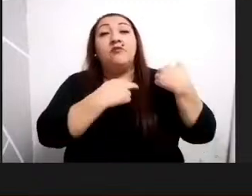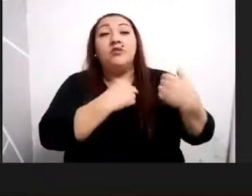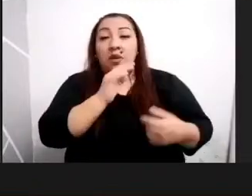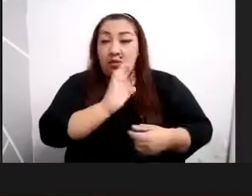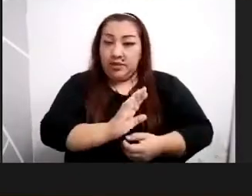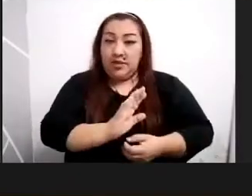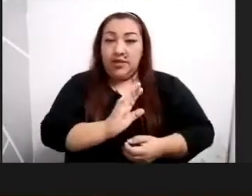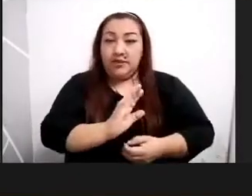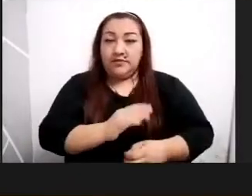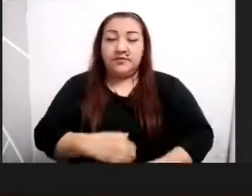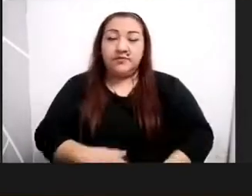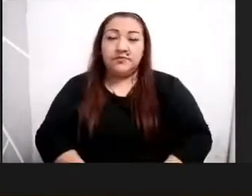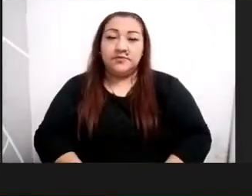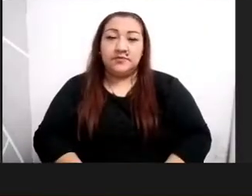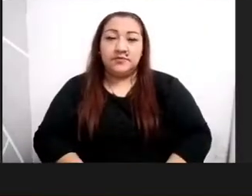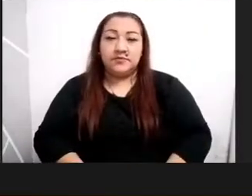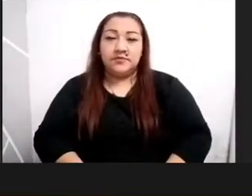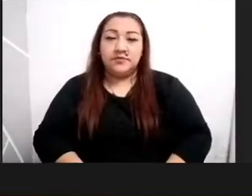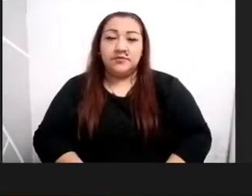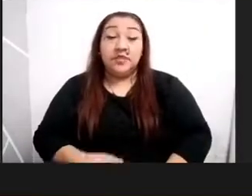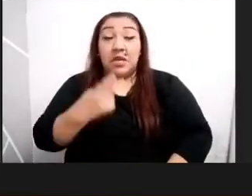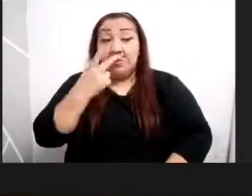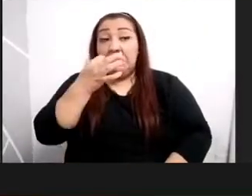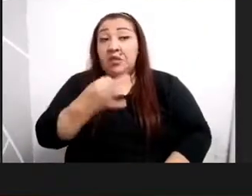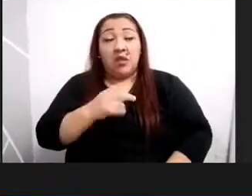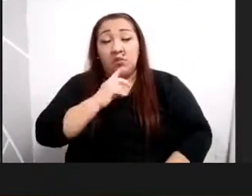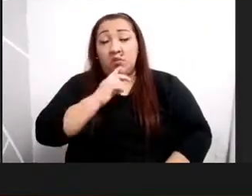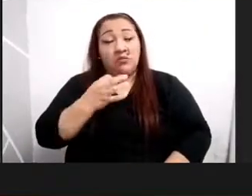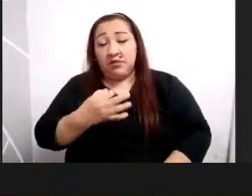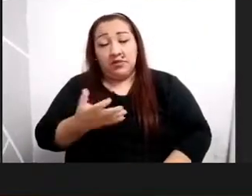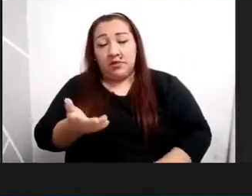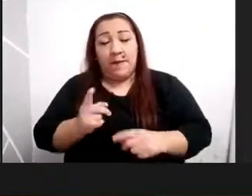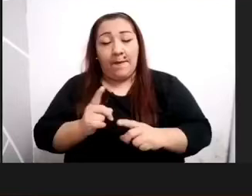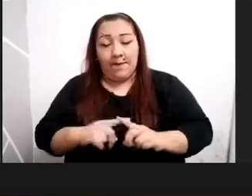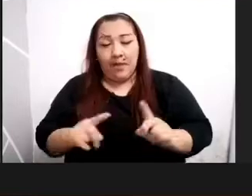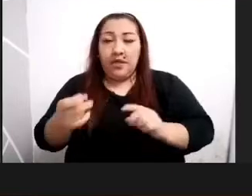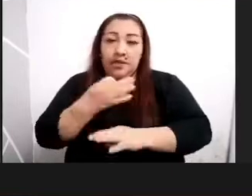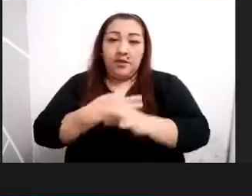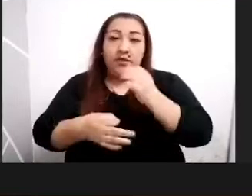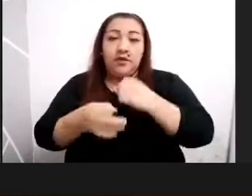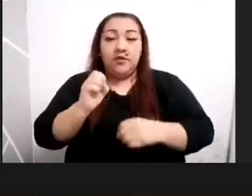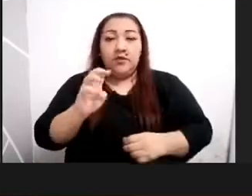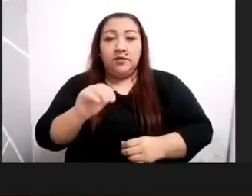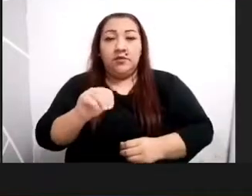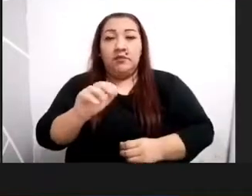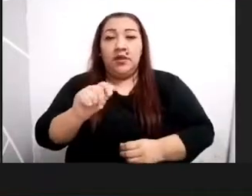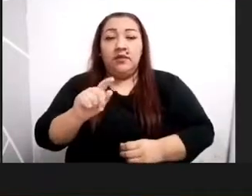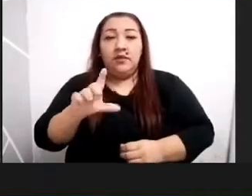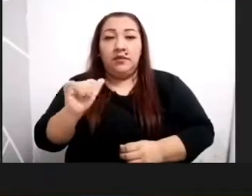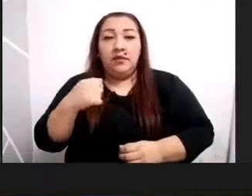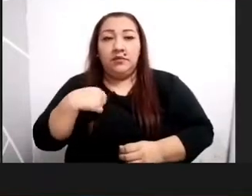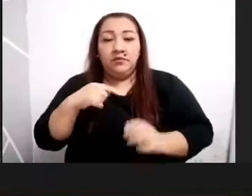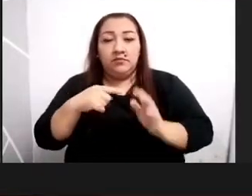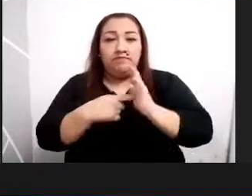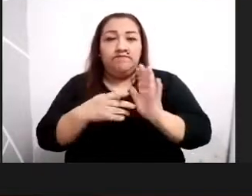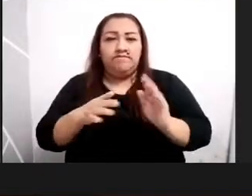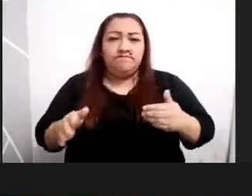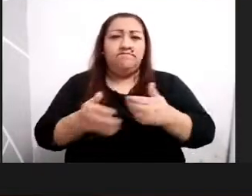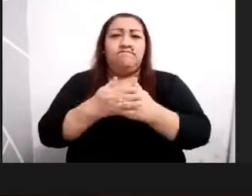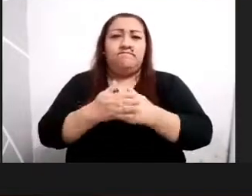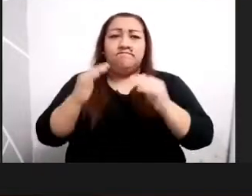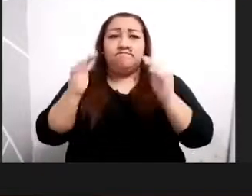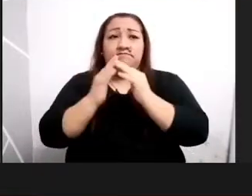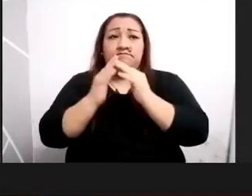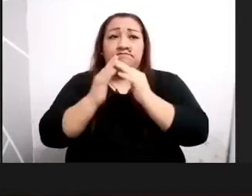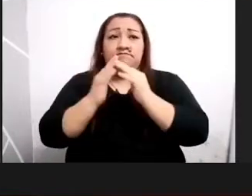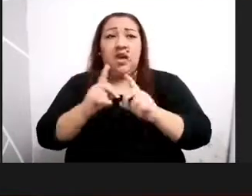no es cierto, ¿no? Pero a la vez, como dice Matilde, nos hemos encerrado más en los hogares, ¿no? Algunos más que otros,